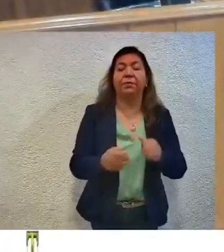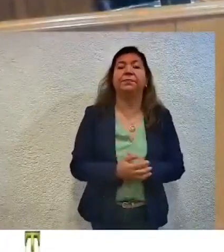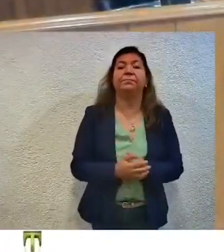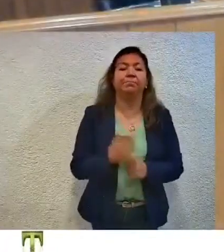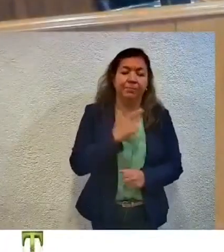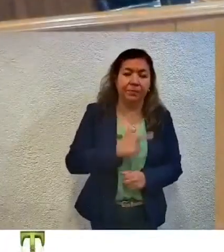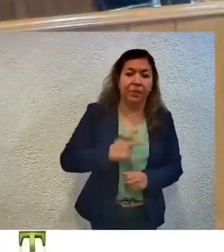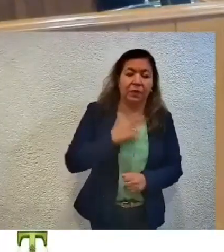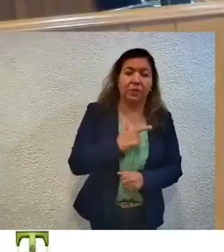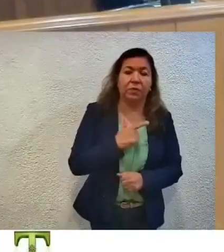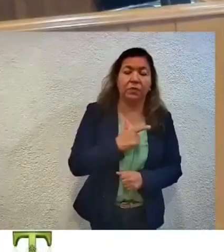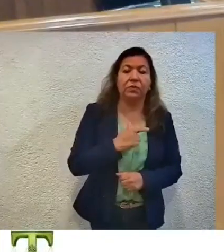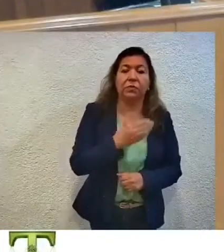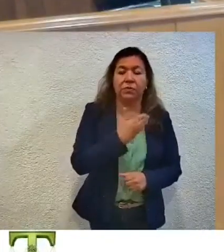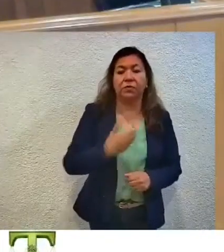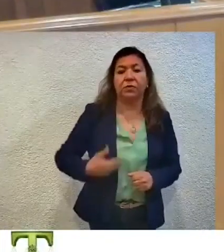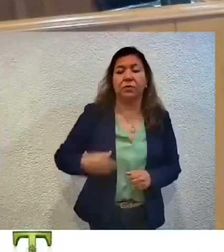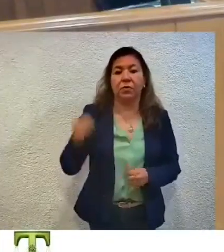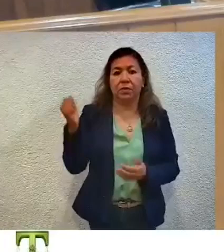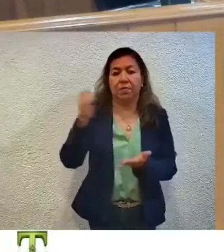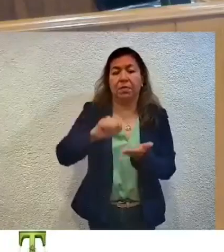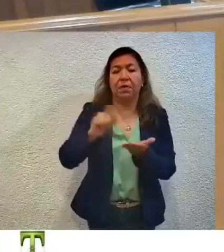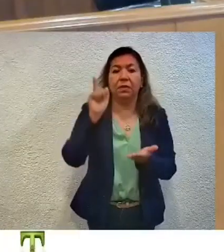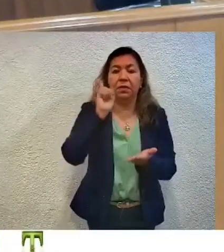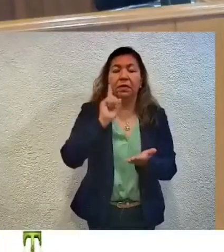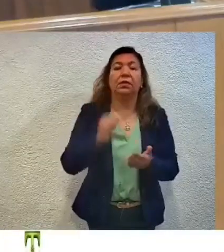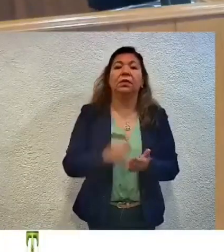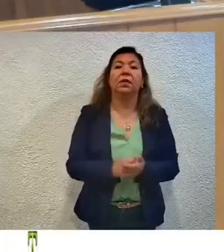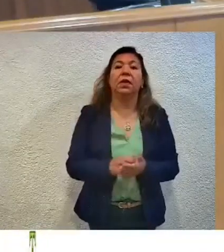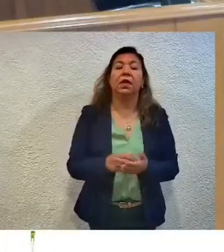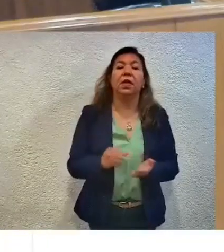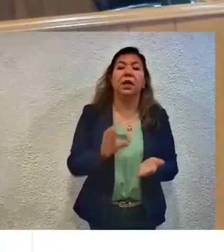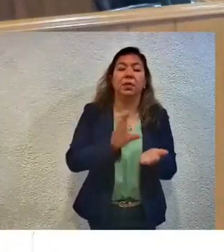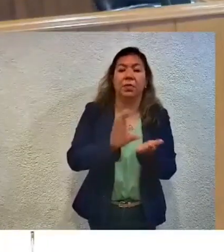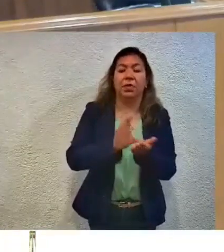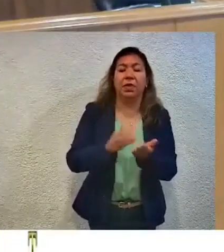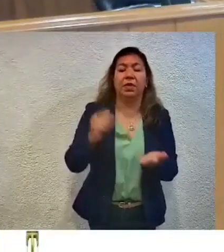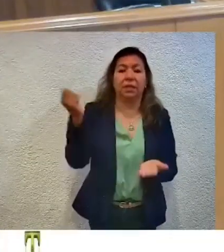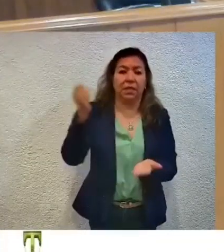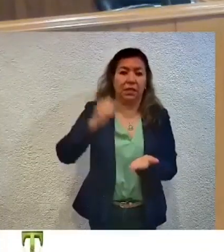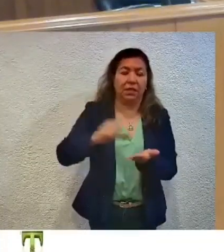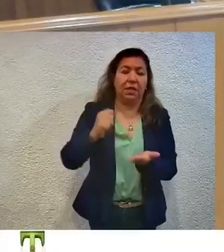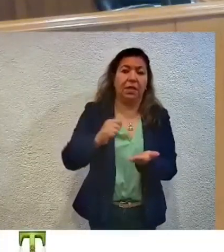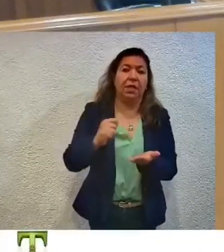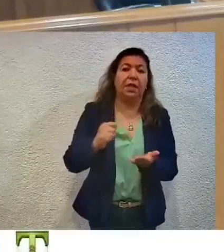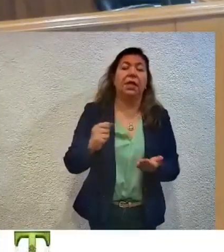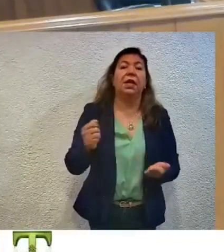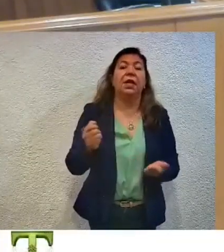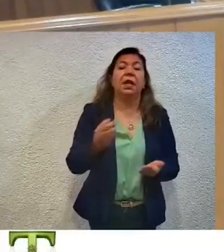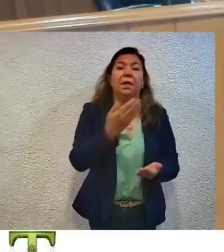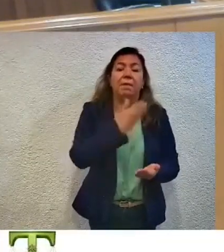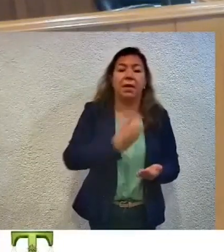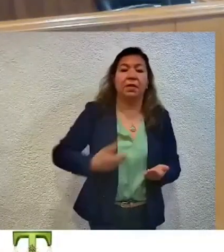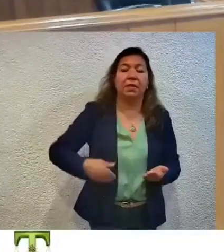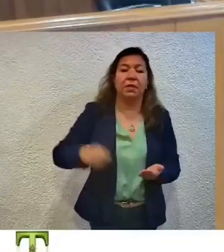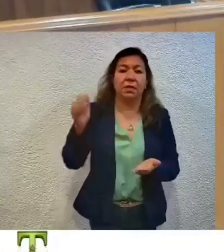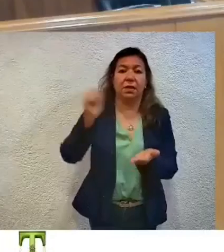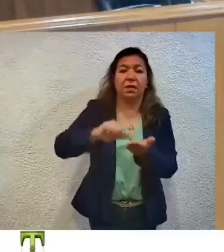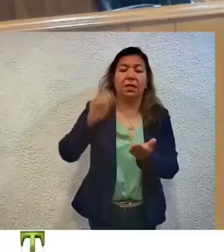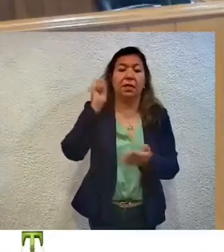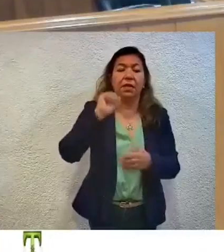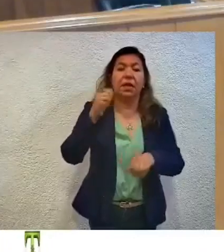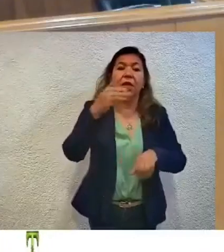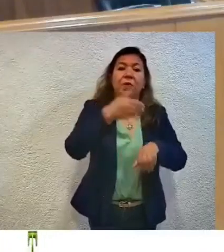del proyecto. Con gusto, magistrada presidenta. A continuación, doy cuenta con el proyecto de sentencia que propone la magistrada Evelyn